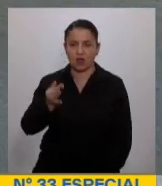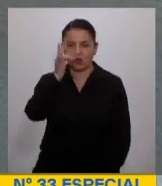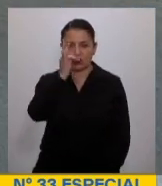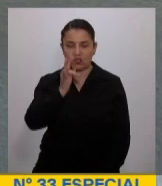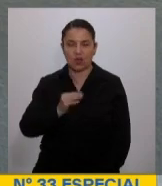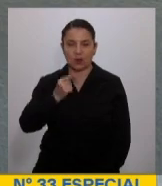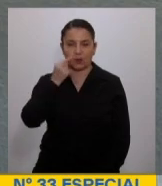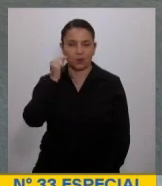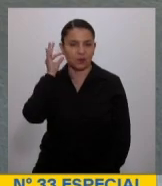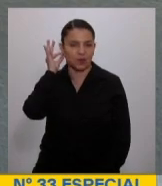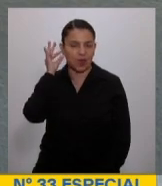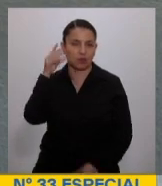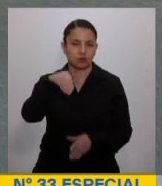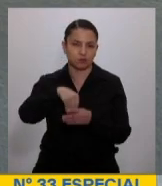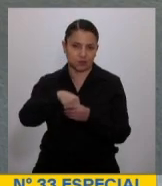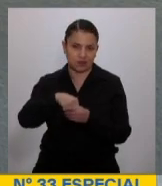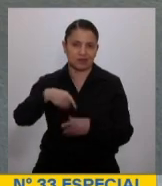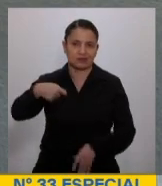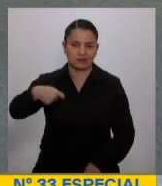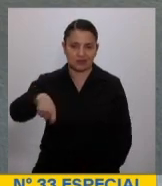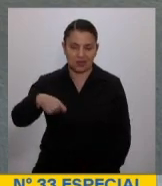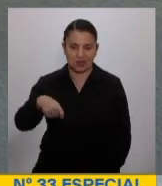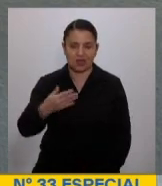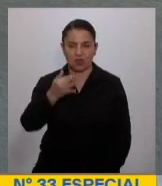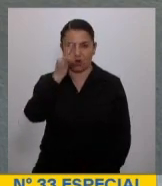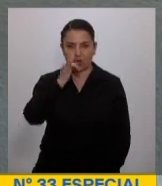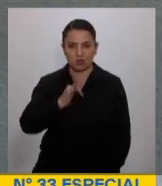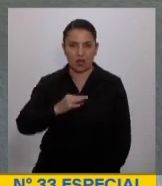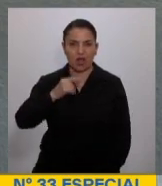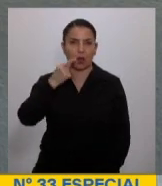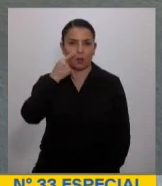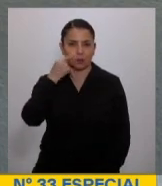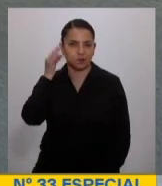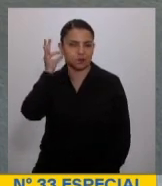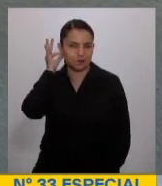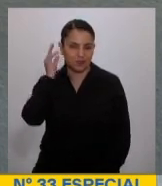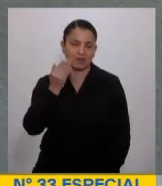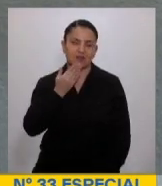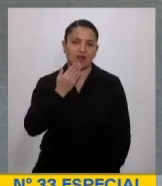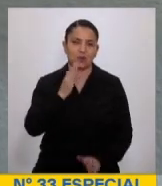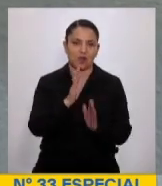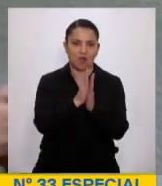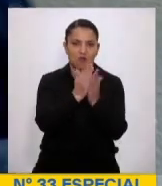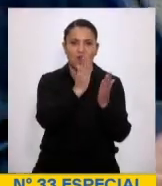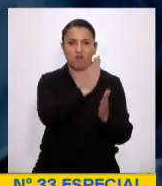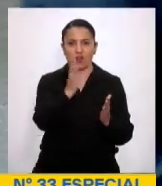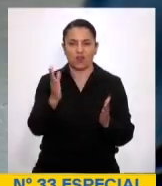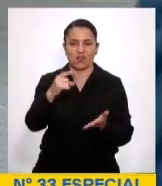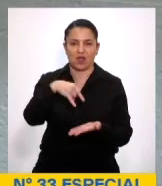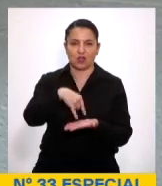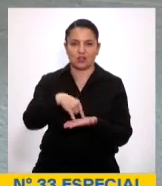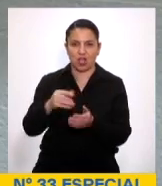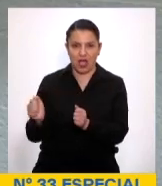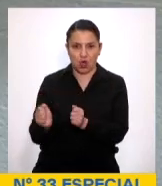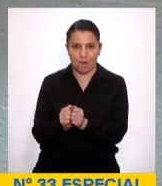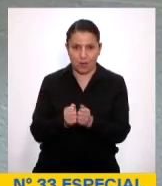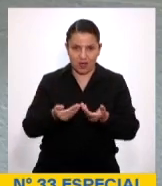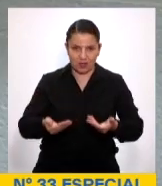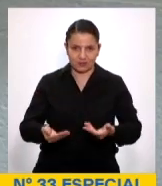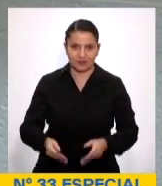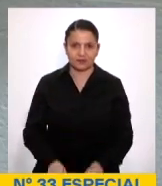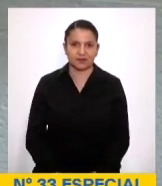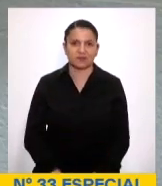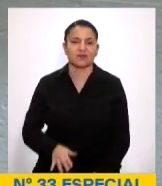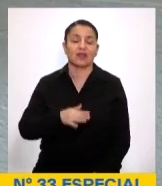funcionarios del senado funcionarios y funcionarias también de la biblioteca del Congreso que nos acompañan